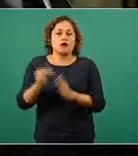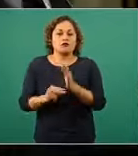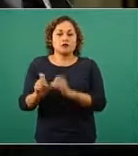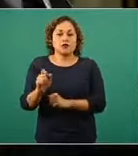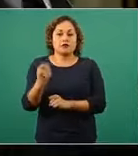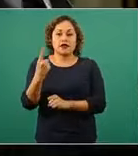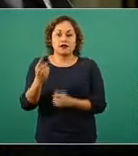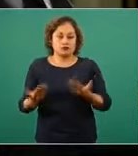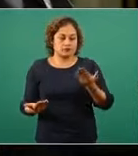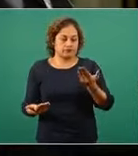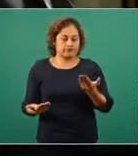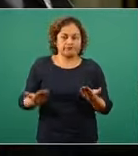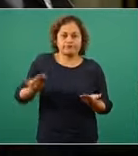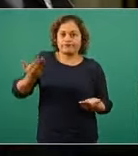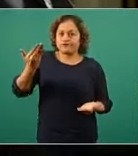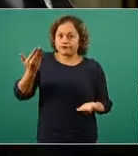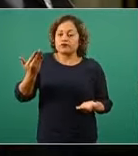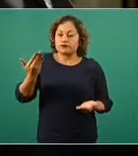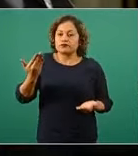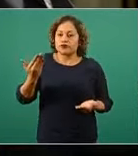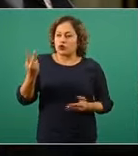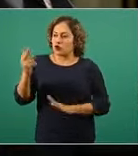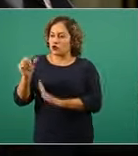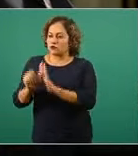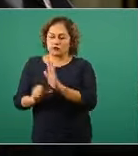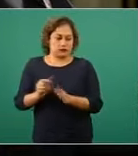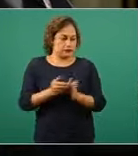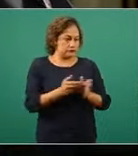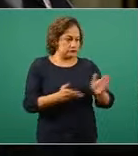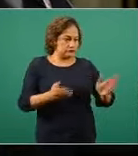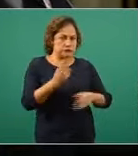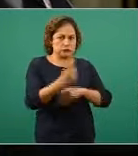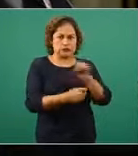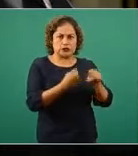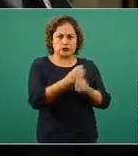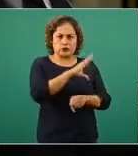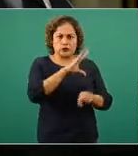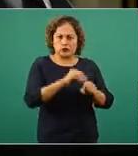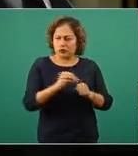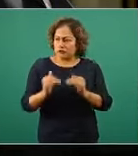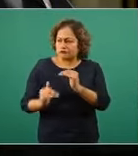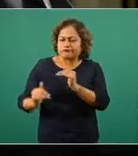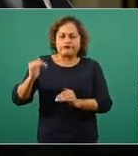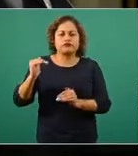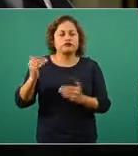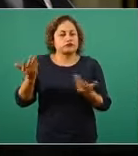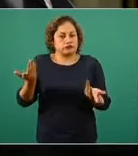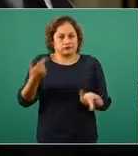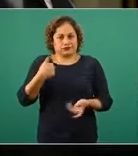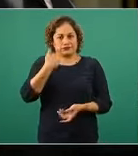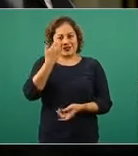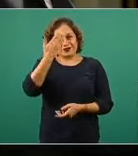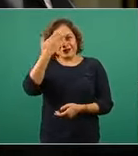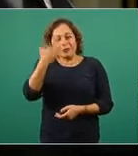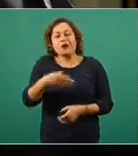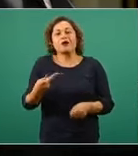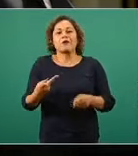son cifras mucho más altas con 2 meses contra 12. Entonces, pues ¿qué pasa ahí? Saber si aplicaron más pruebas, ¿no?